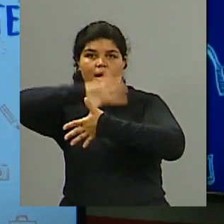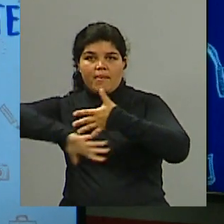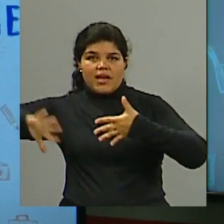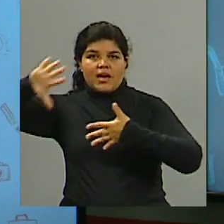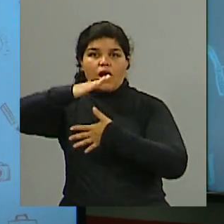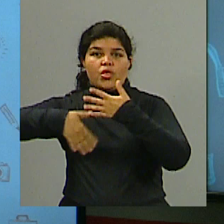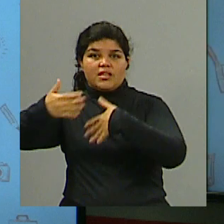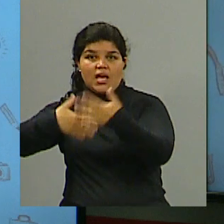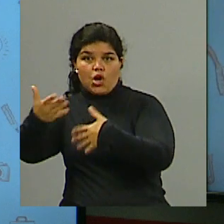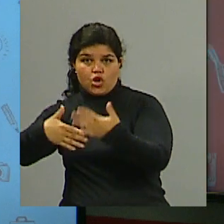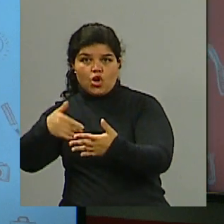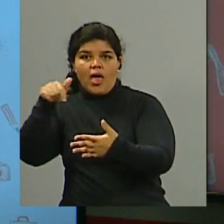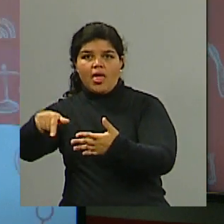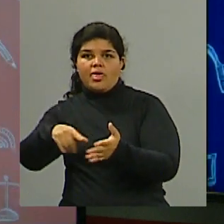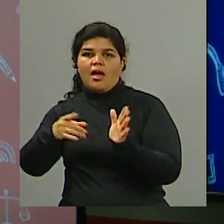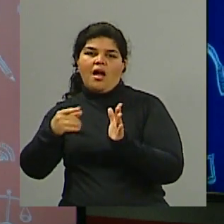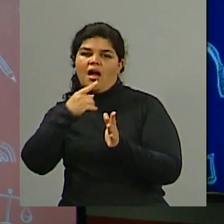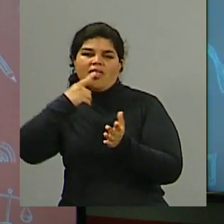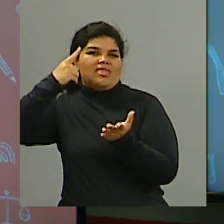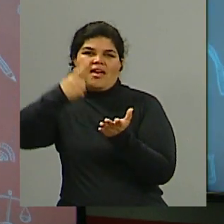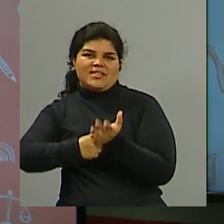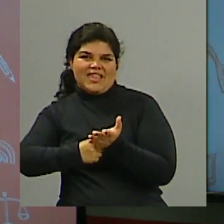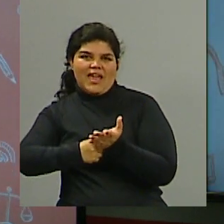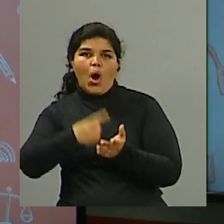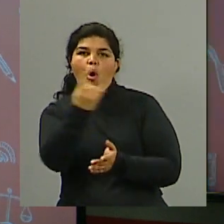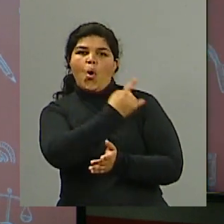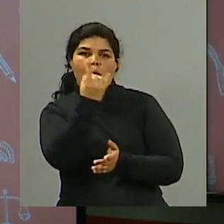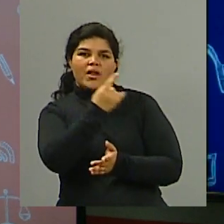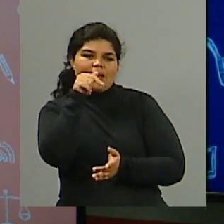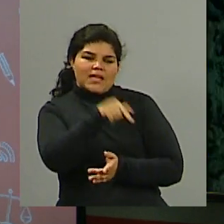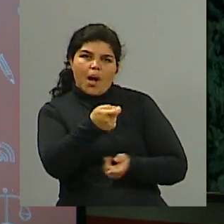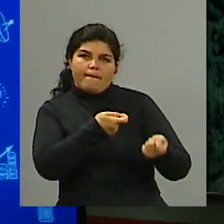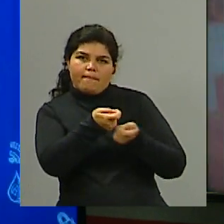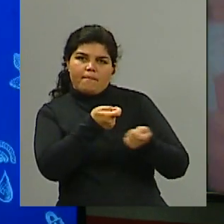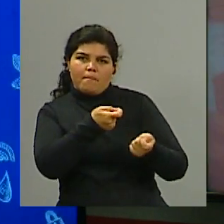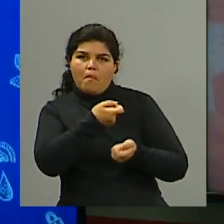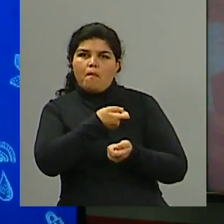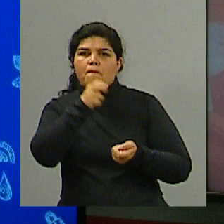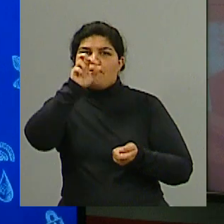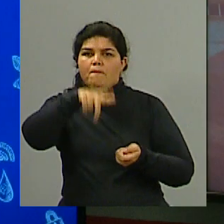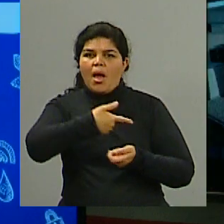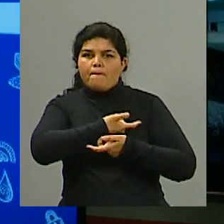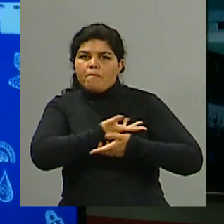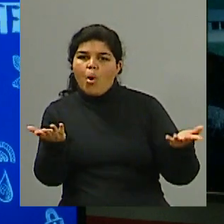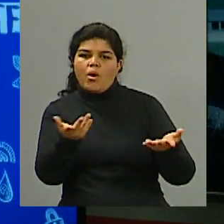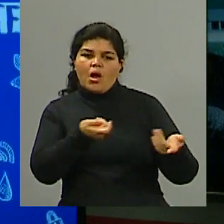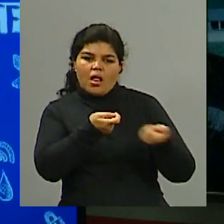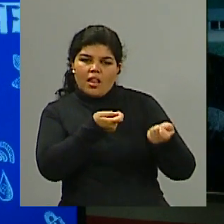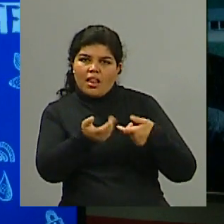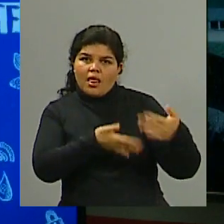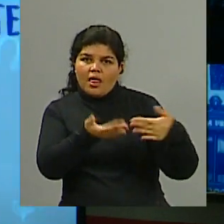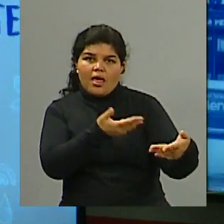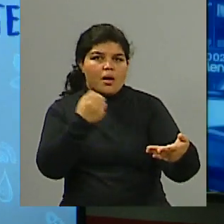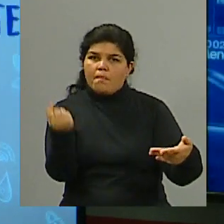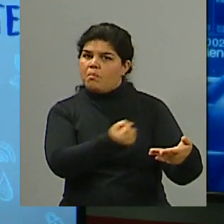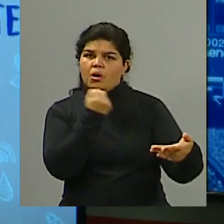como una de las universidades cuyas políticas públicas de gestión realmente son un ejemplo para el ámbito de la educación superior.